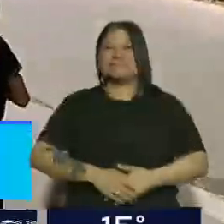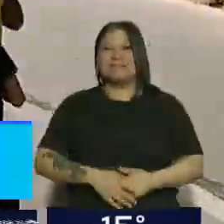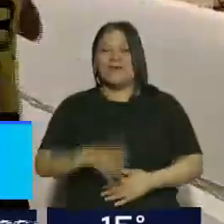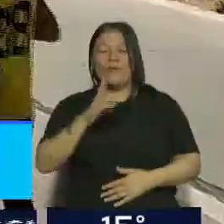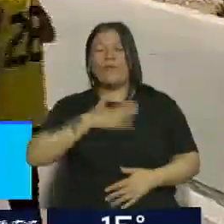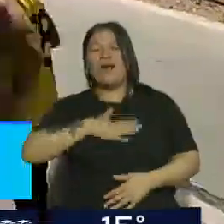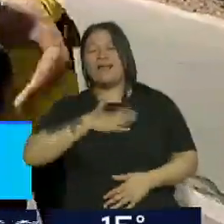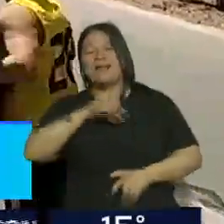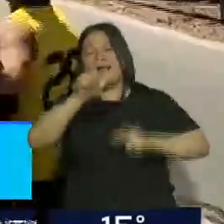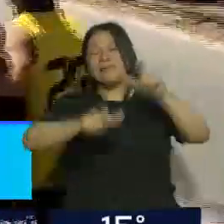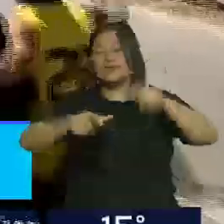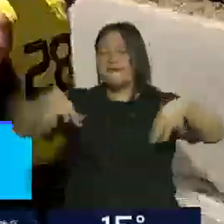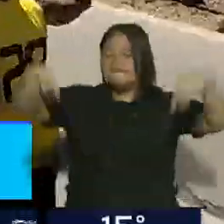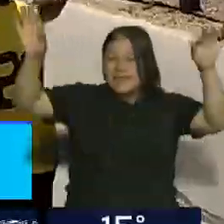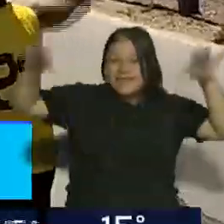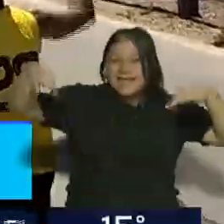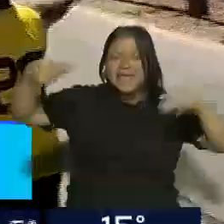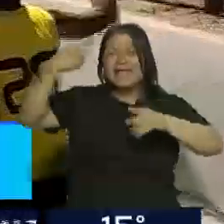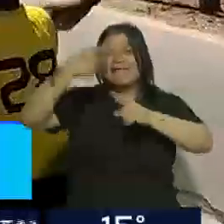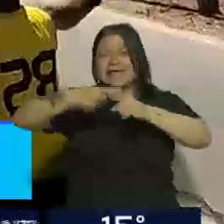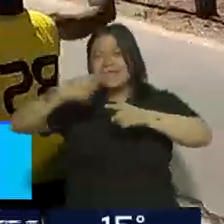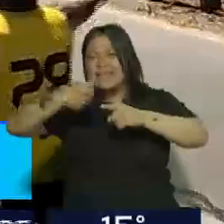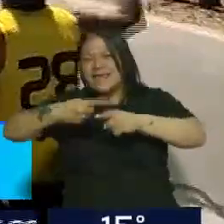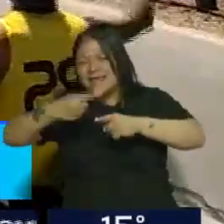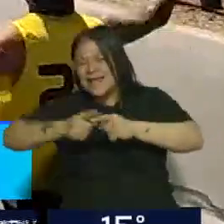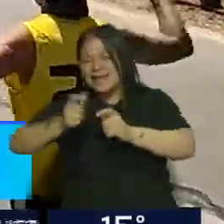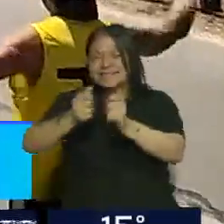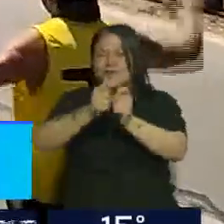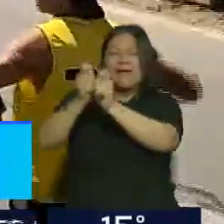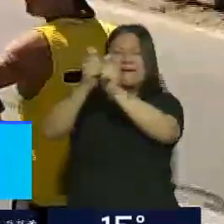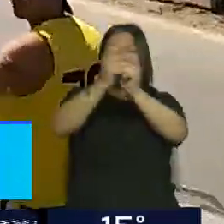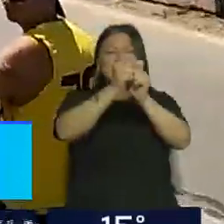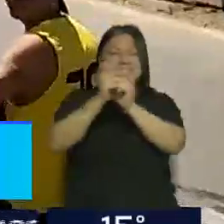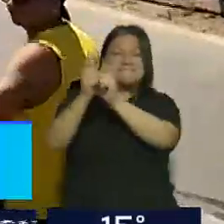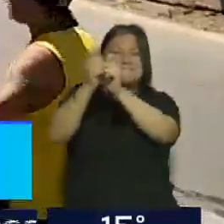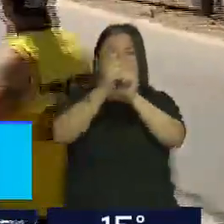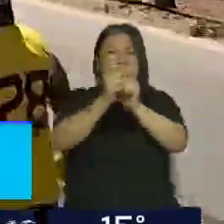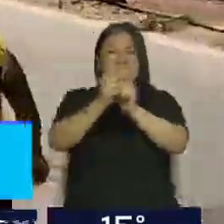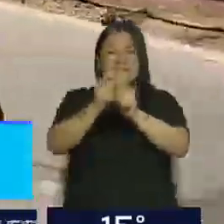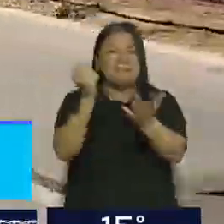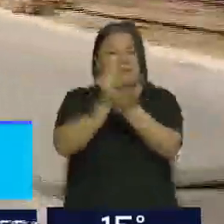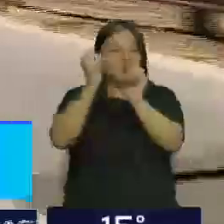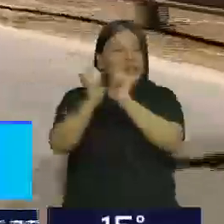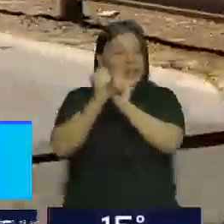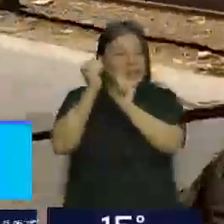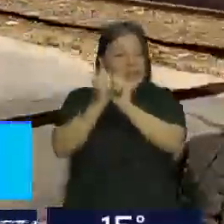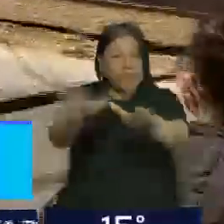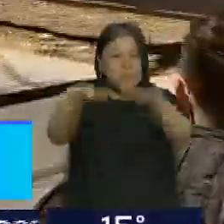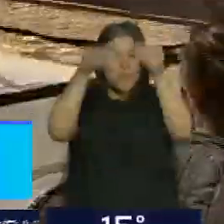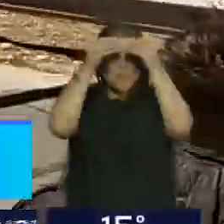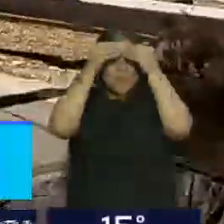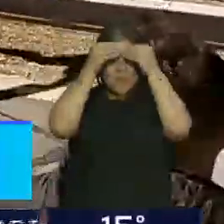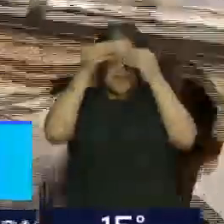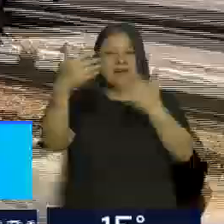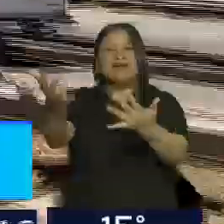de la gente, las banderas, el festejo. Sacan los celulares para filmar ese momento histórico, ¿no? Que estaban esperando